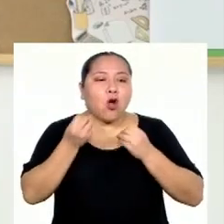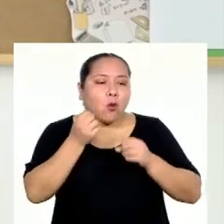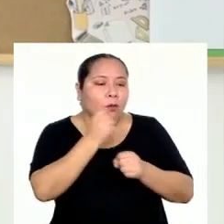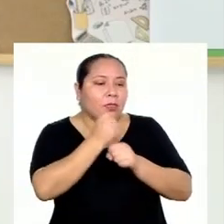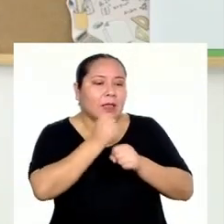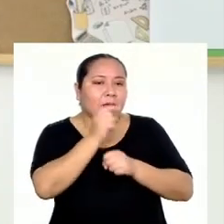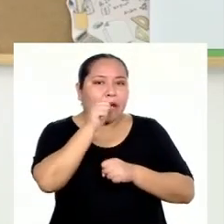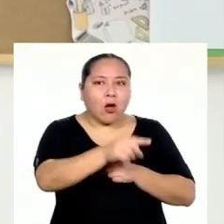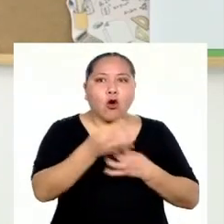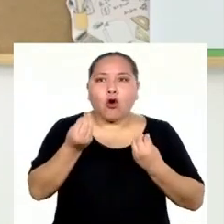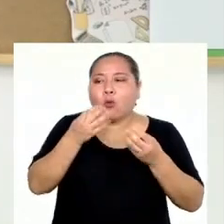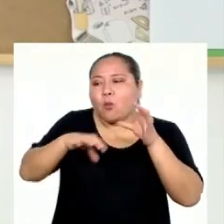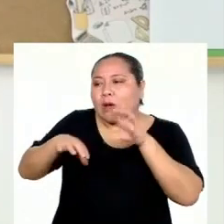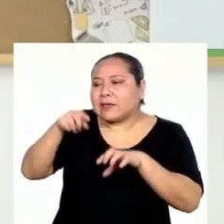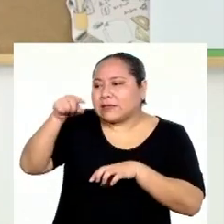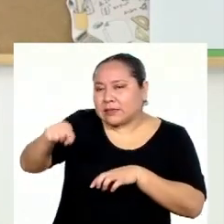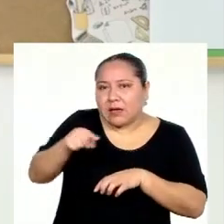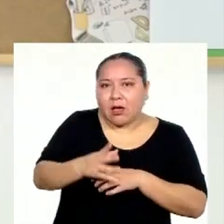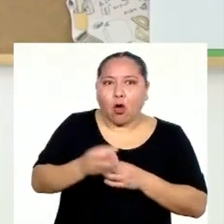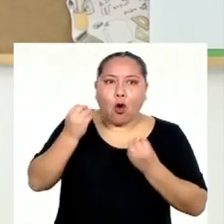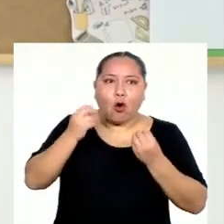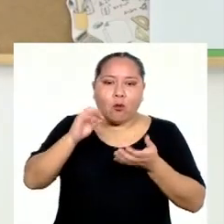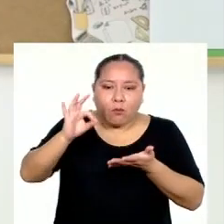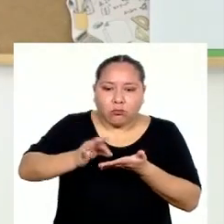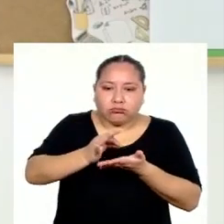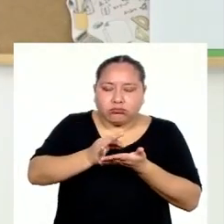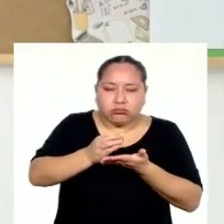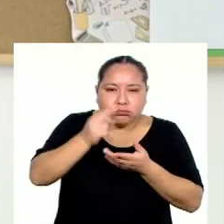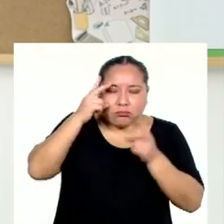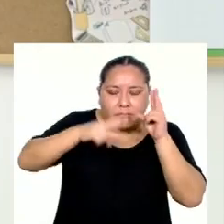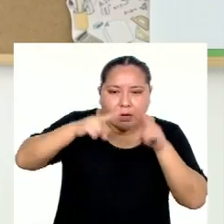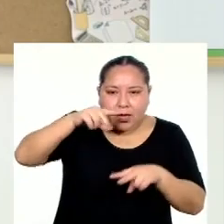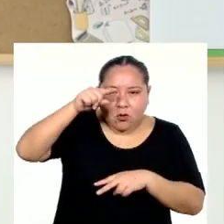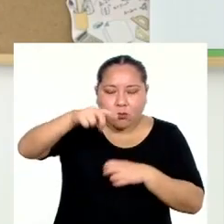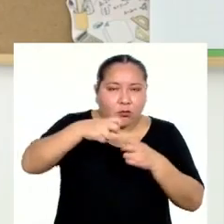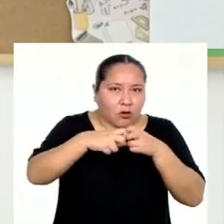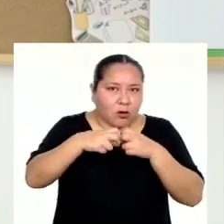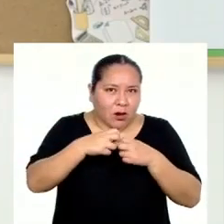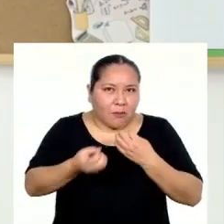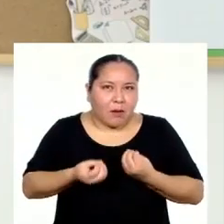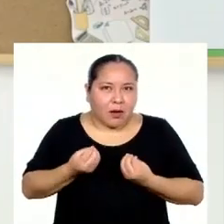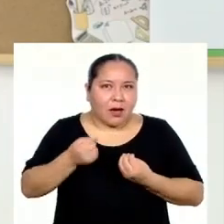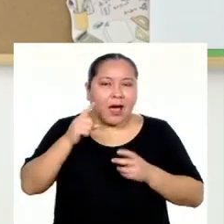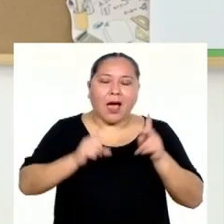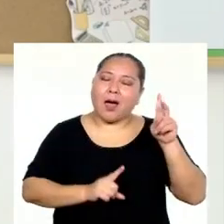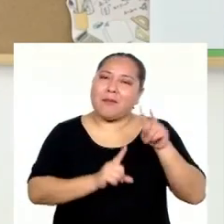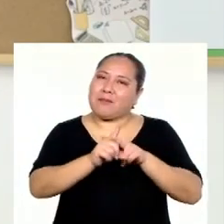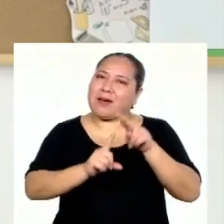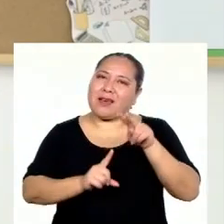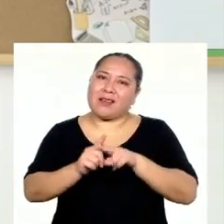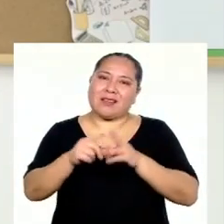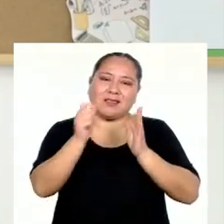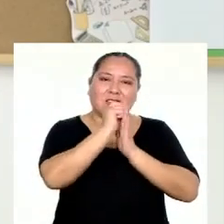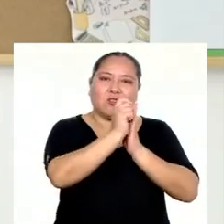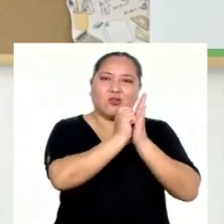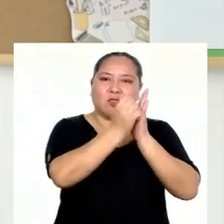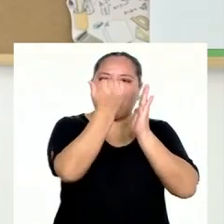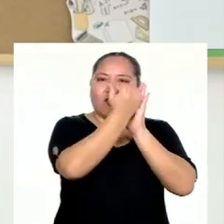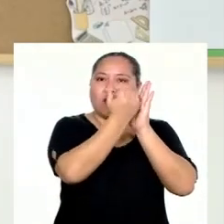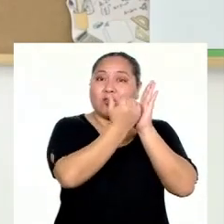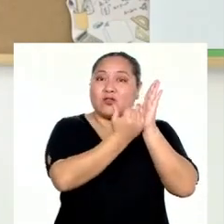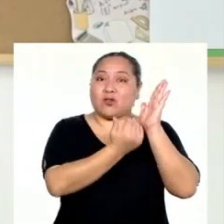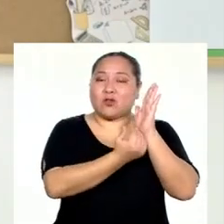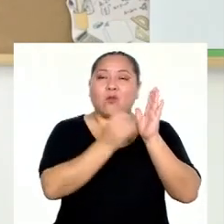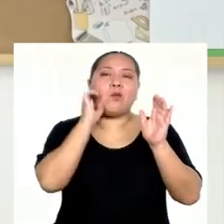cómo hacer algo o incluso cómo abordar una determinada situación. Aparecen los textos instructivos.